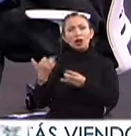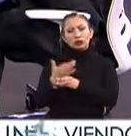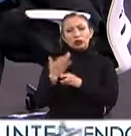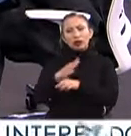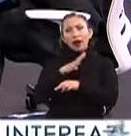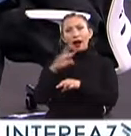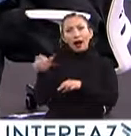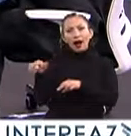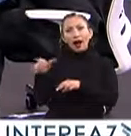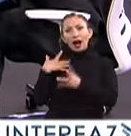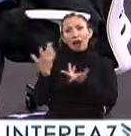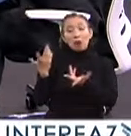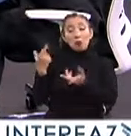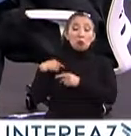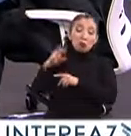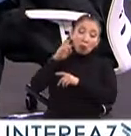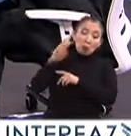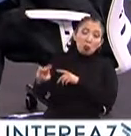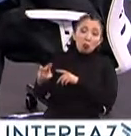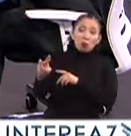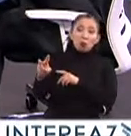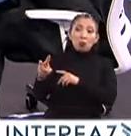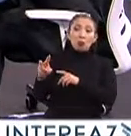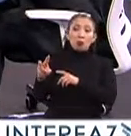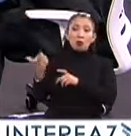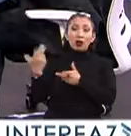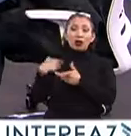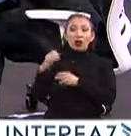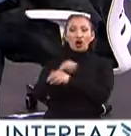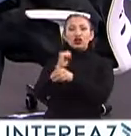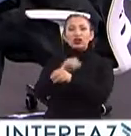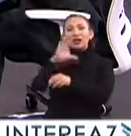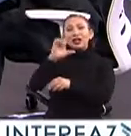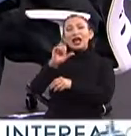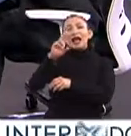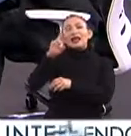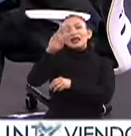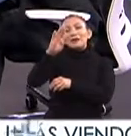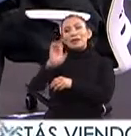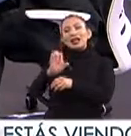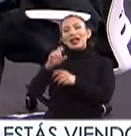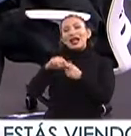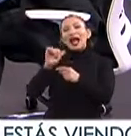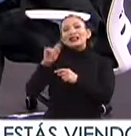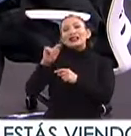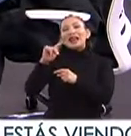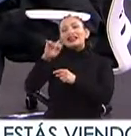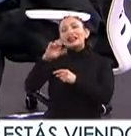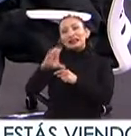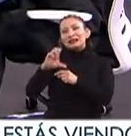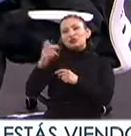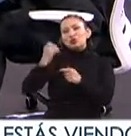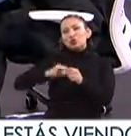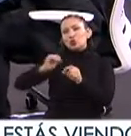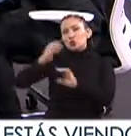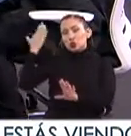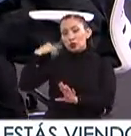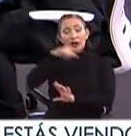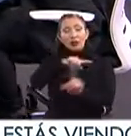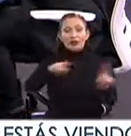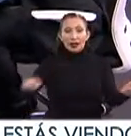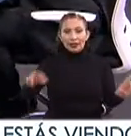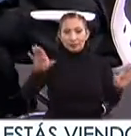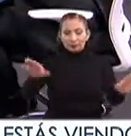ahorita también está llegando también lo que es las unidades como Caribe, Atlantic, todo ese tipo de unidades. Correcto. ¿Cuál es